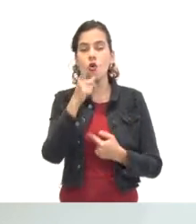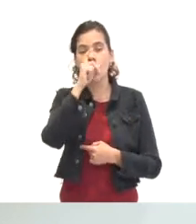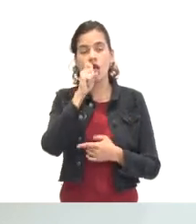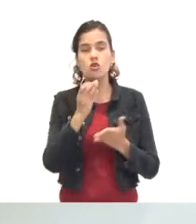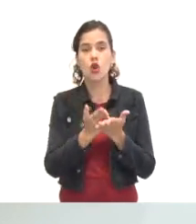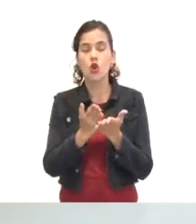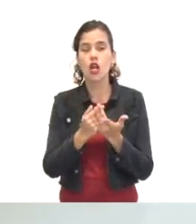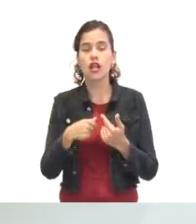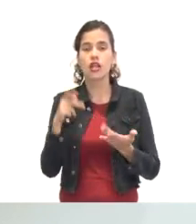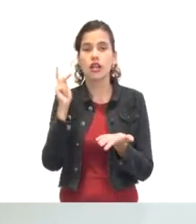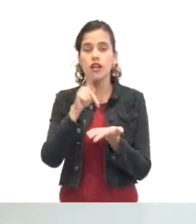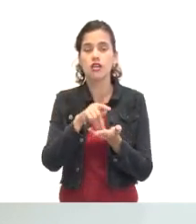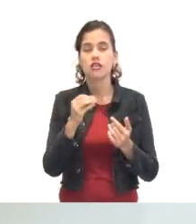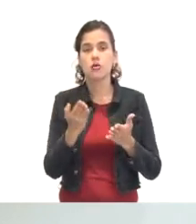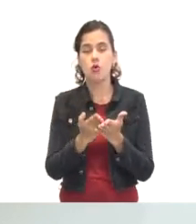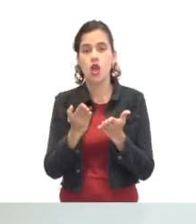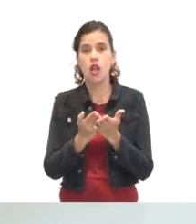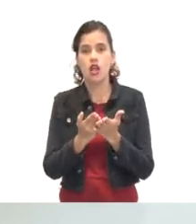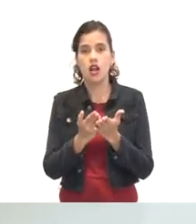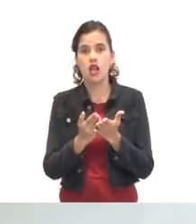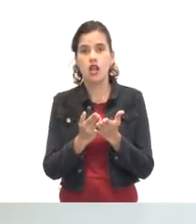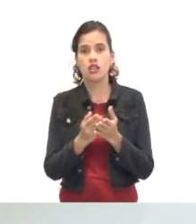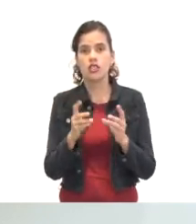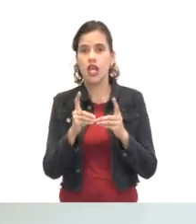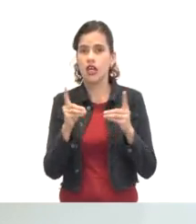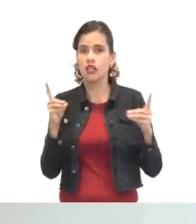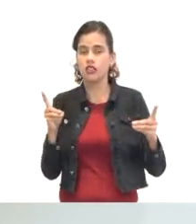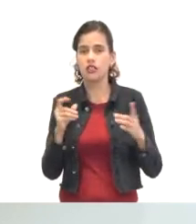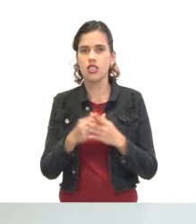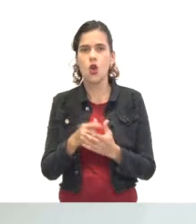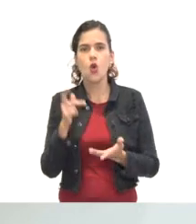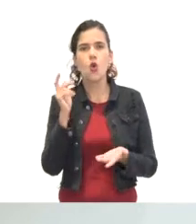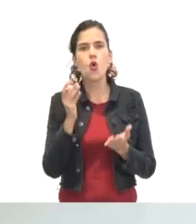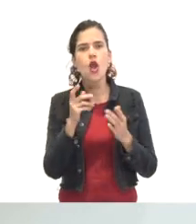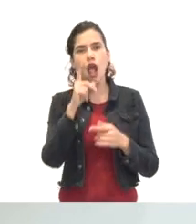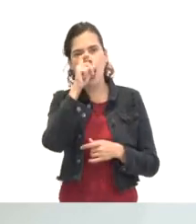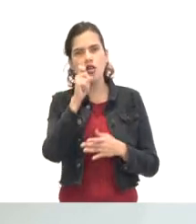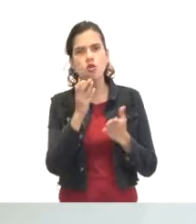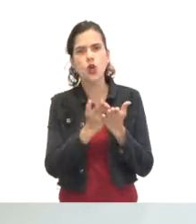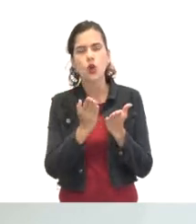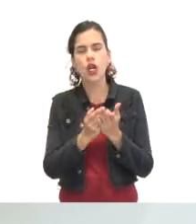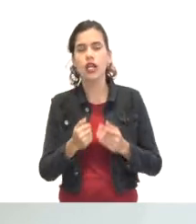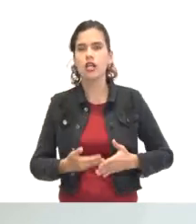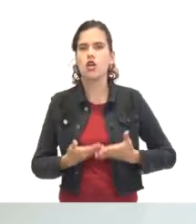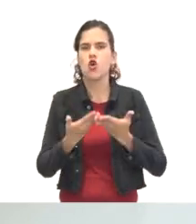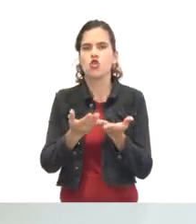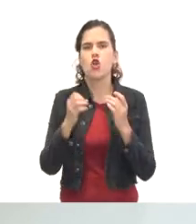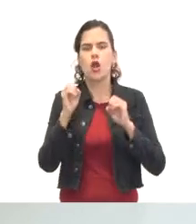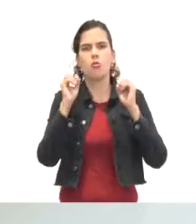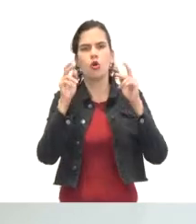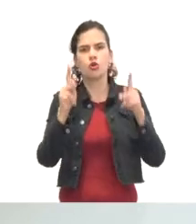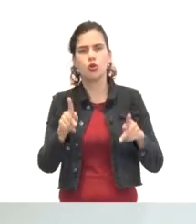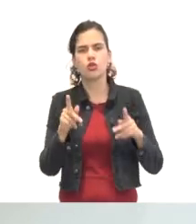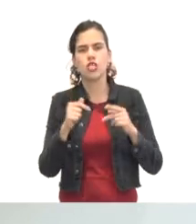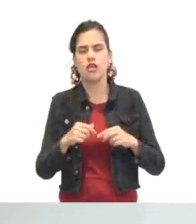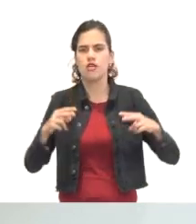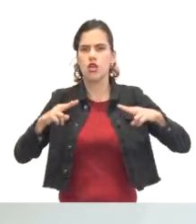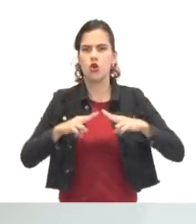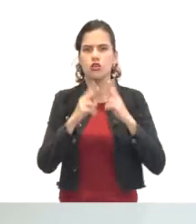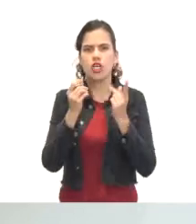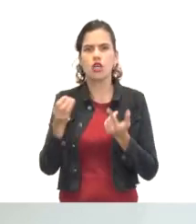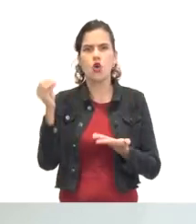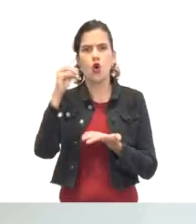escolar que regresamos a clase aún a distancia. Un año escolar que nos brindó la oportunidad de